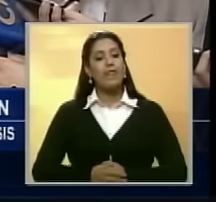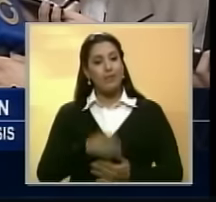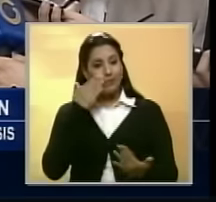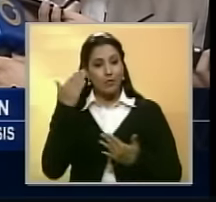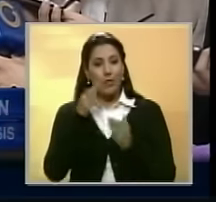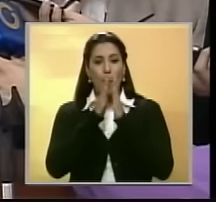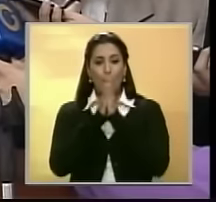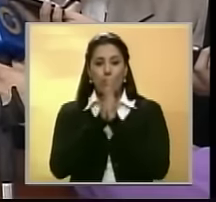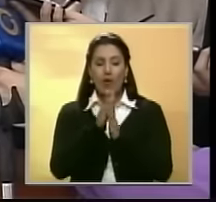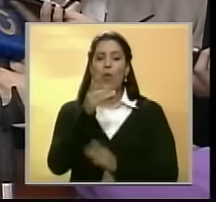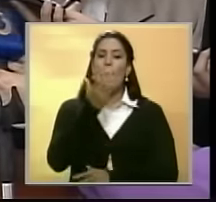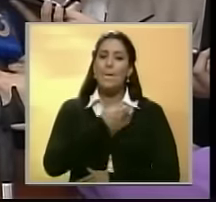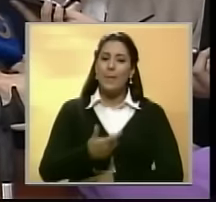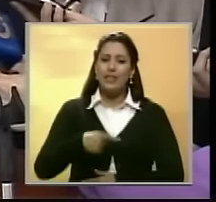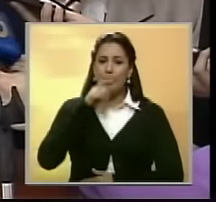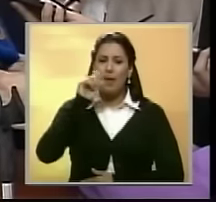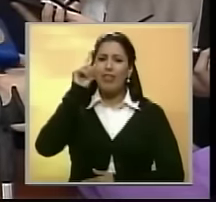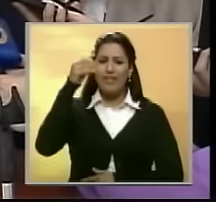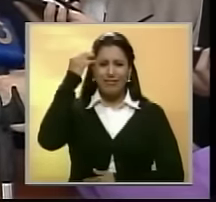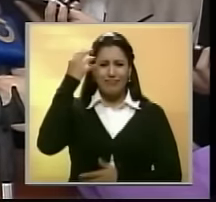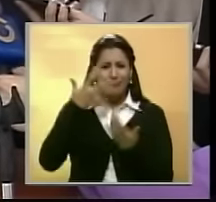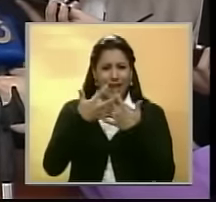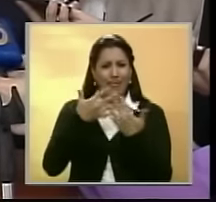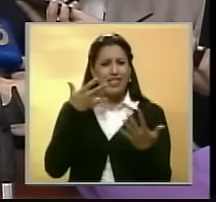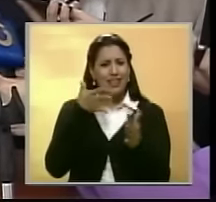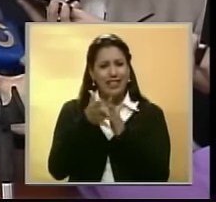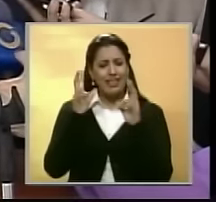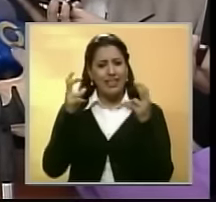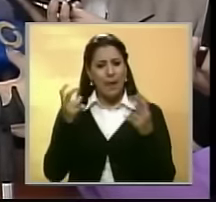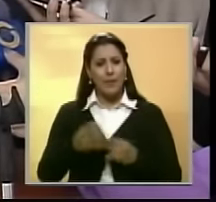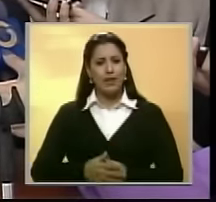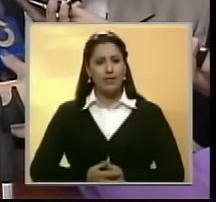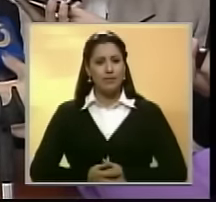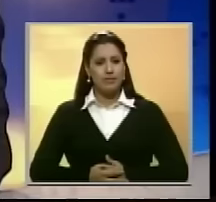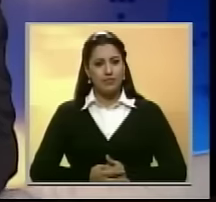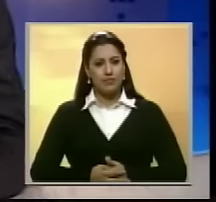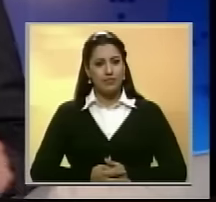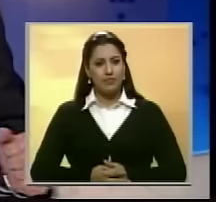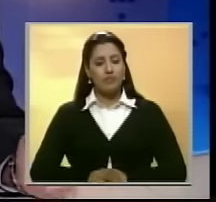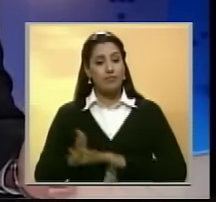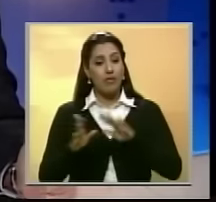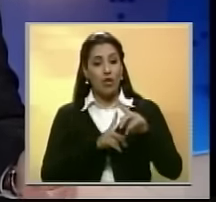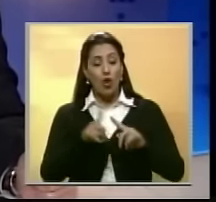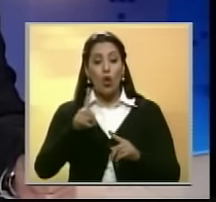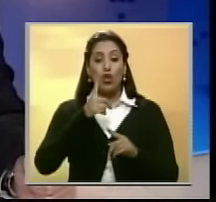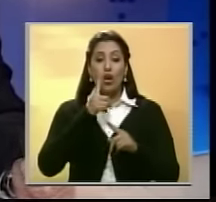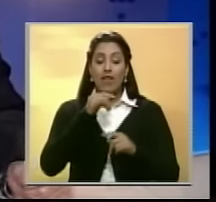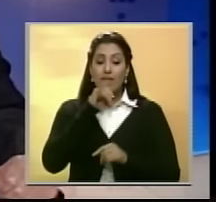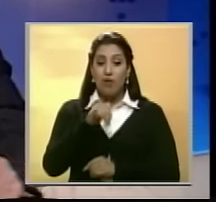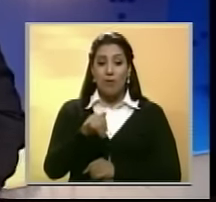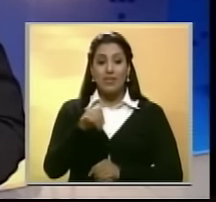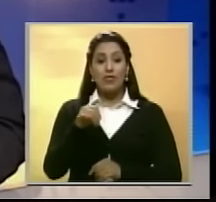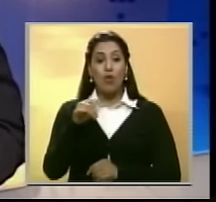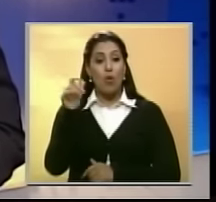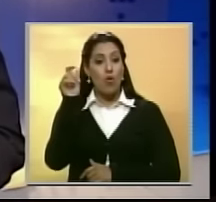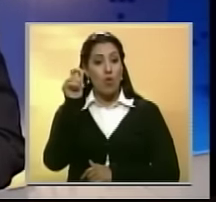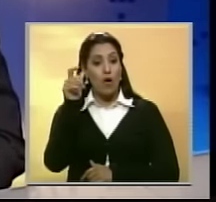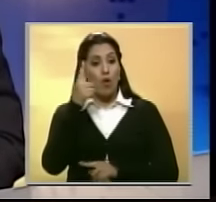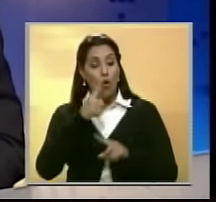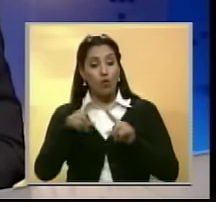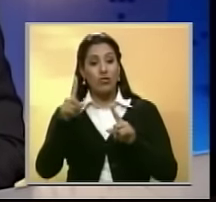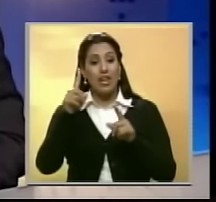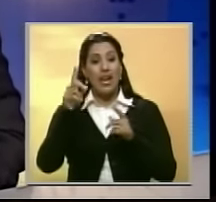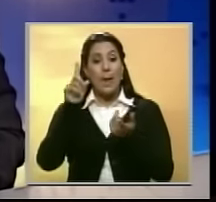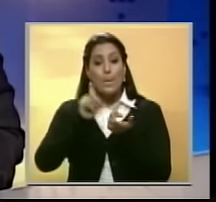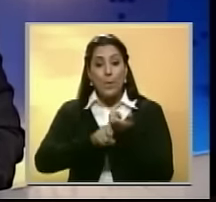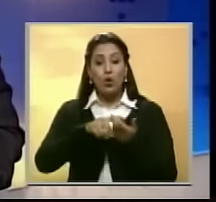Pizarro llamó al Ejecutivo a reflexionar sobre este tema. Y entre otras informaciones, Dianora Martínez de